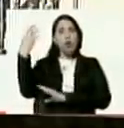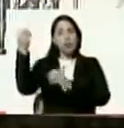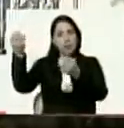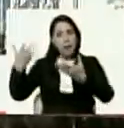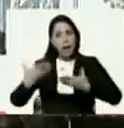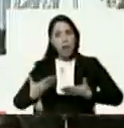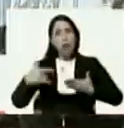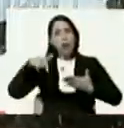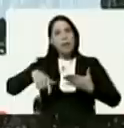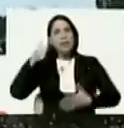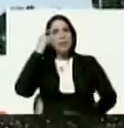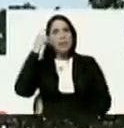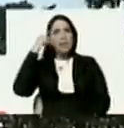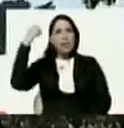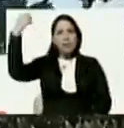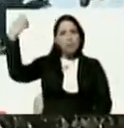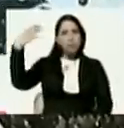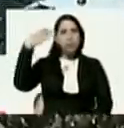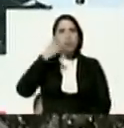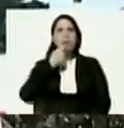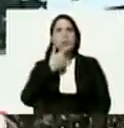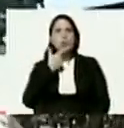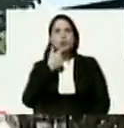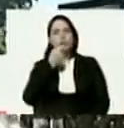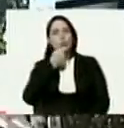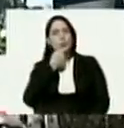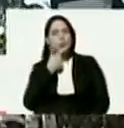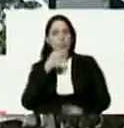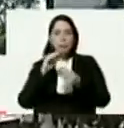hermoso, brillante, asoleado.